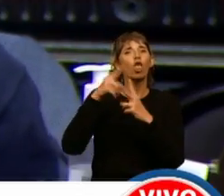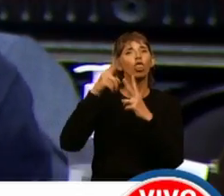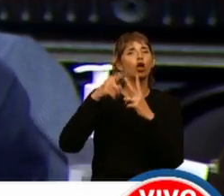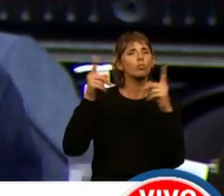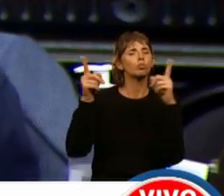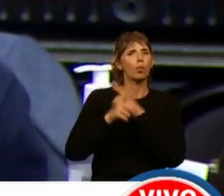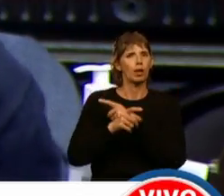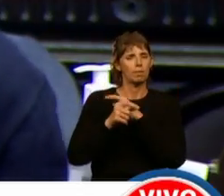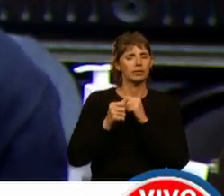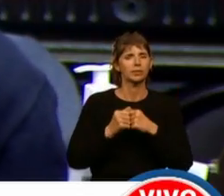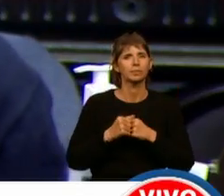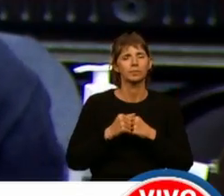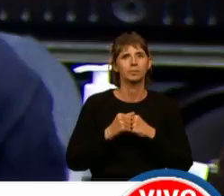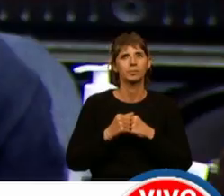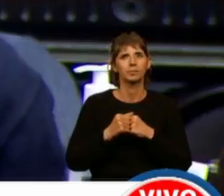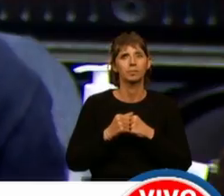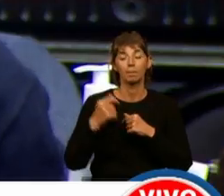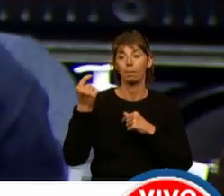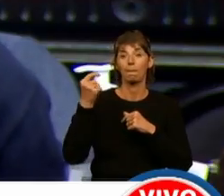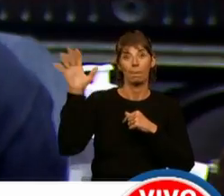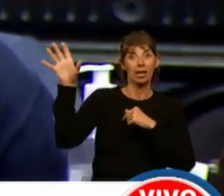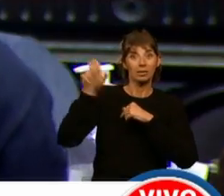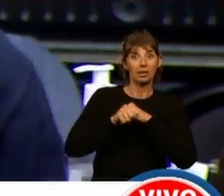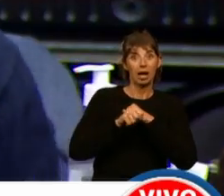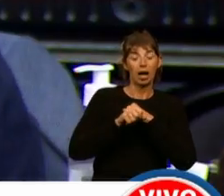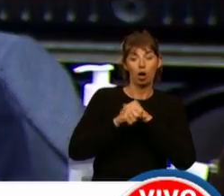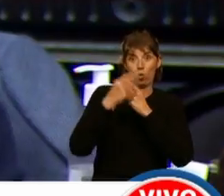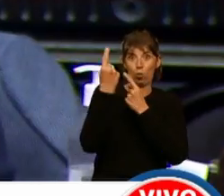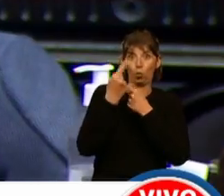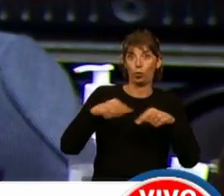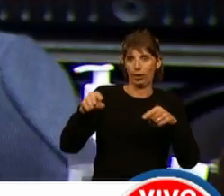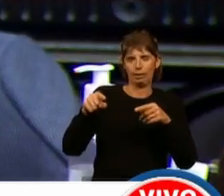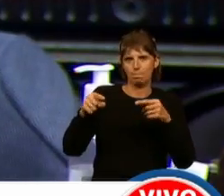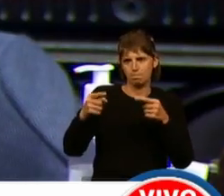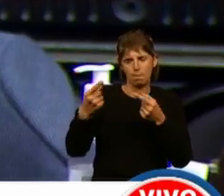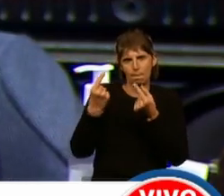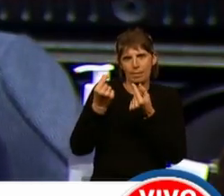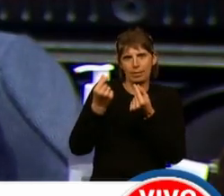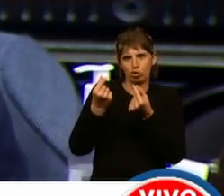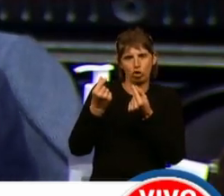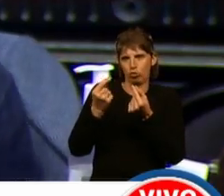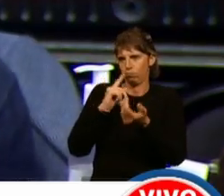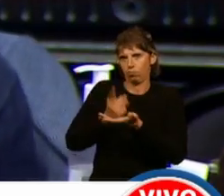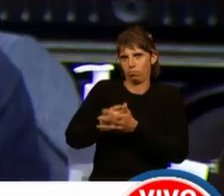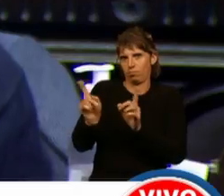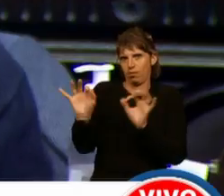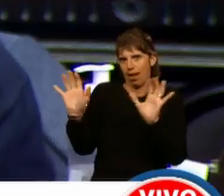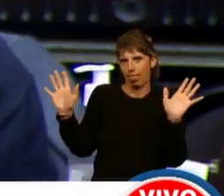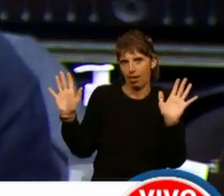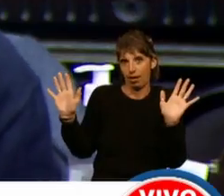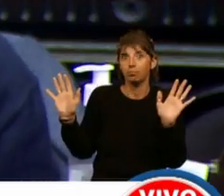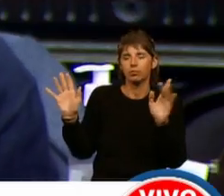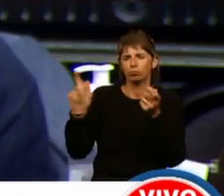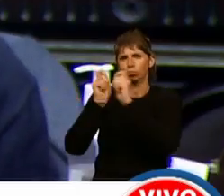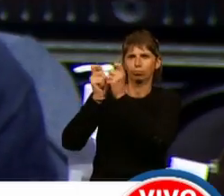adicionales importamos un bien cuyo precio no manejamos y es muy volátil y